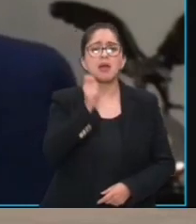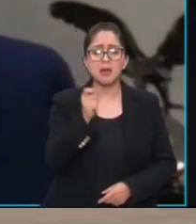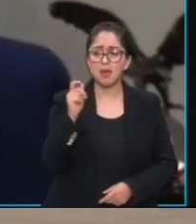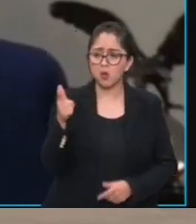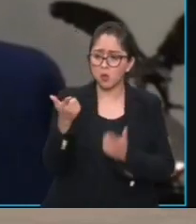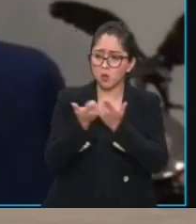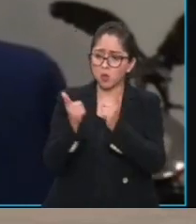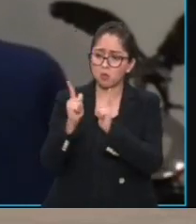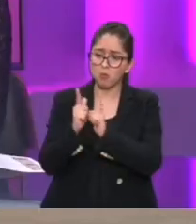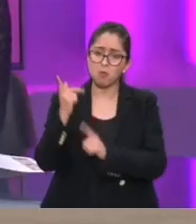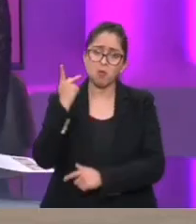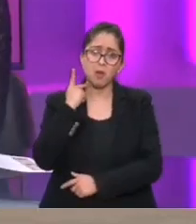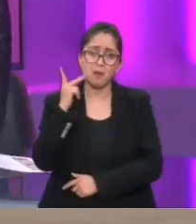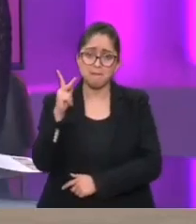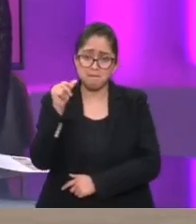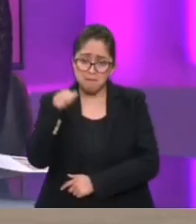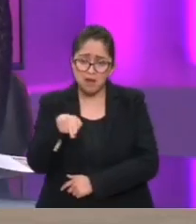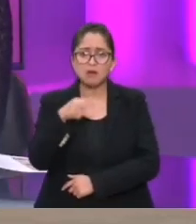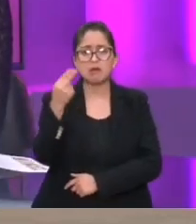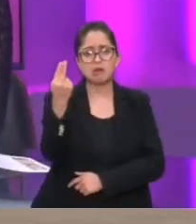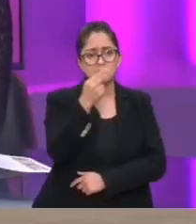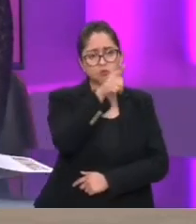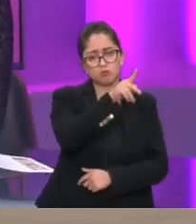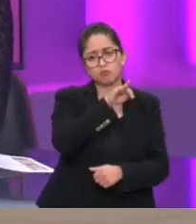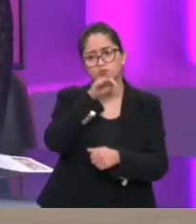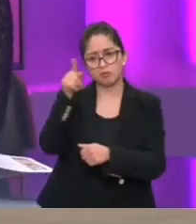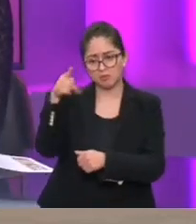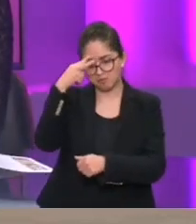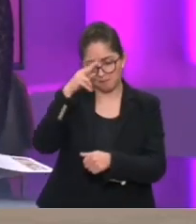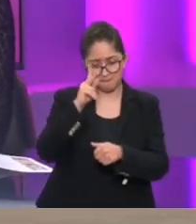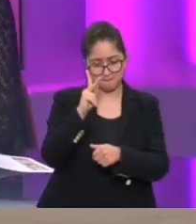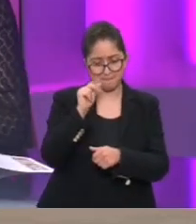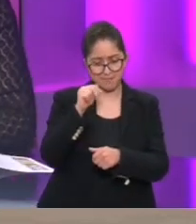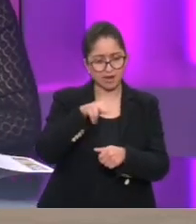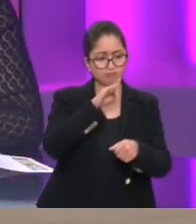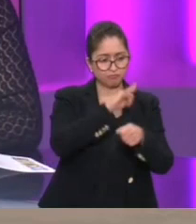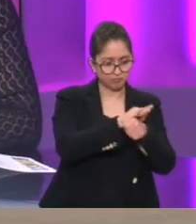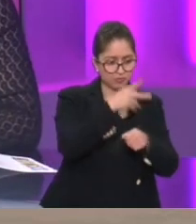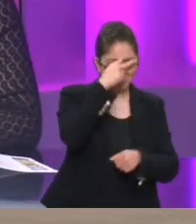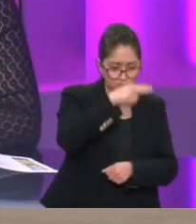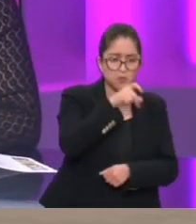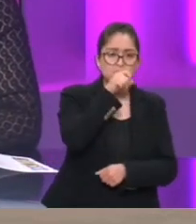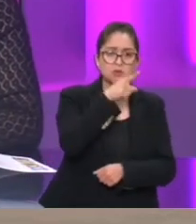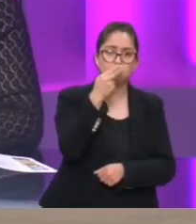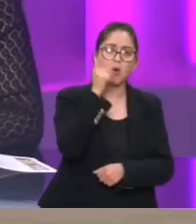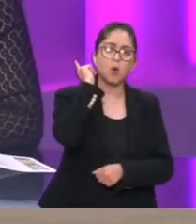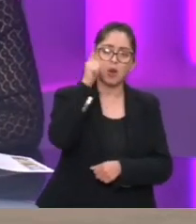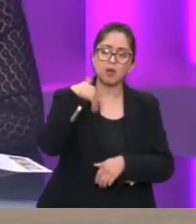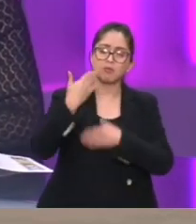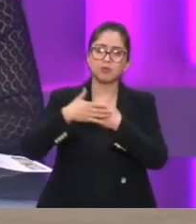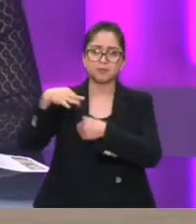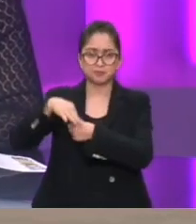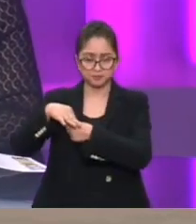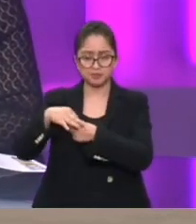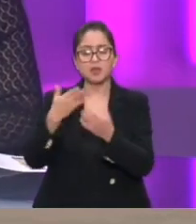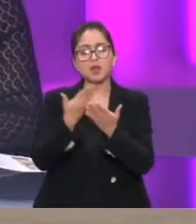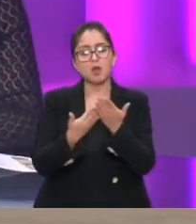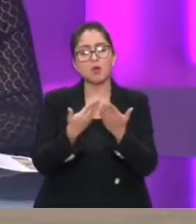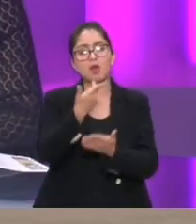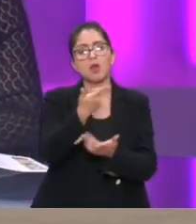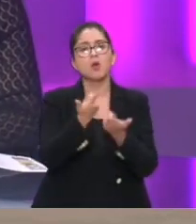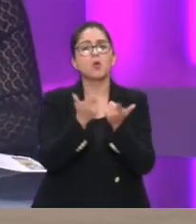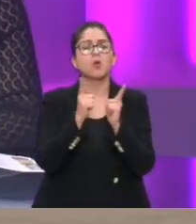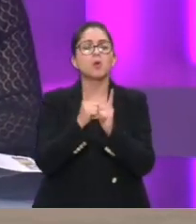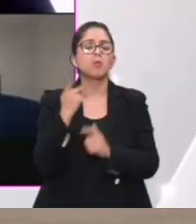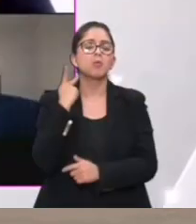voto. Gracias. Vamos al mensaje final de Mayella Gómez, candidata a una diputación de Fuerza por México. Hasta por un minuto.